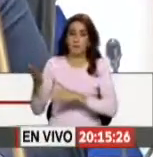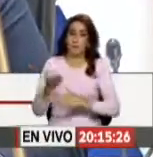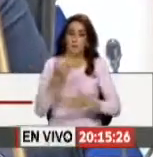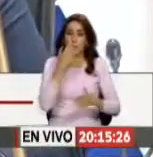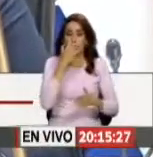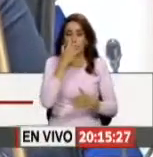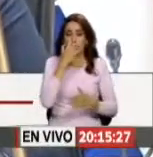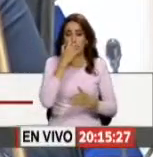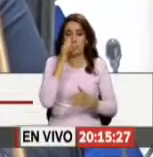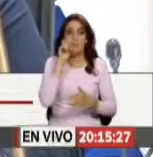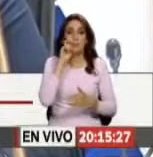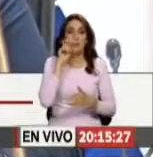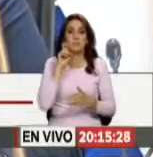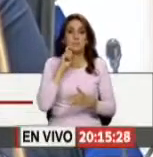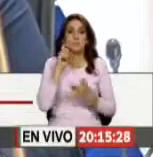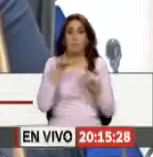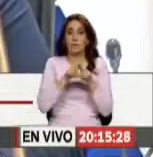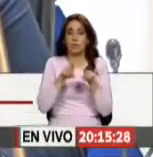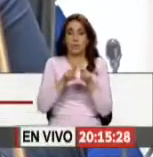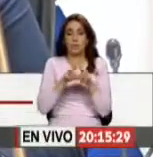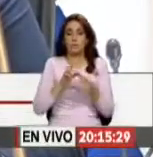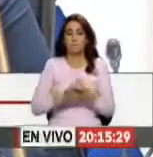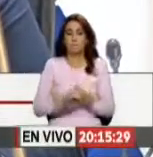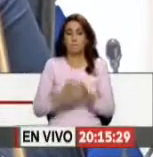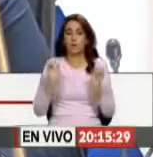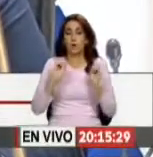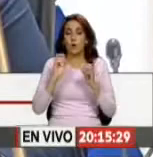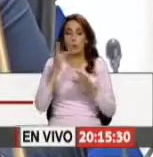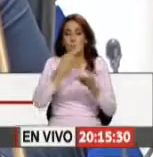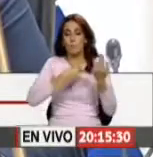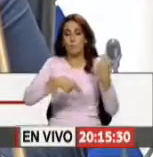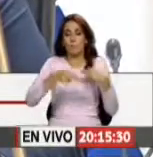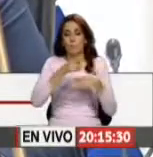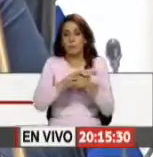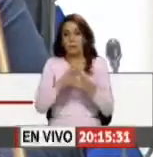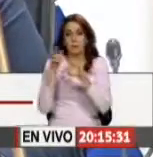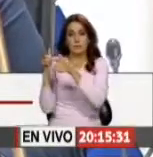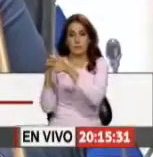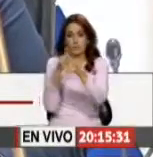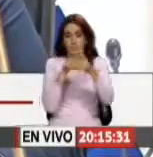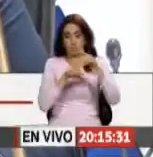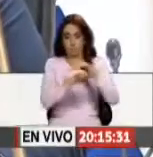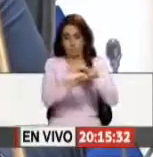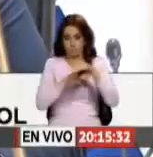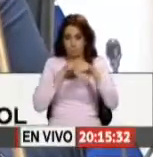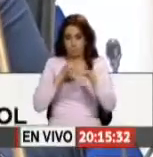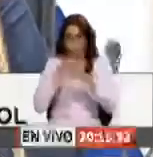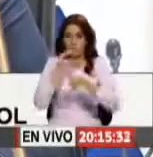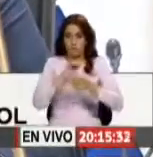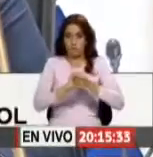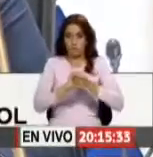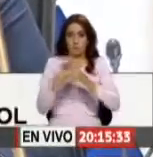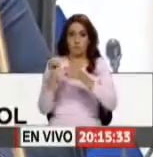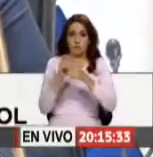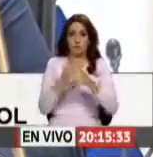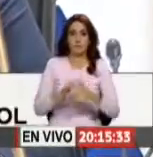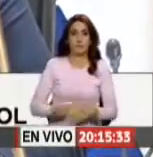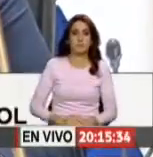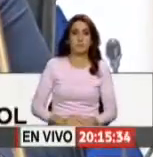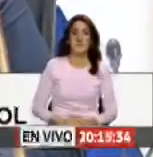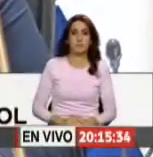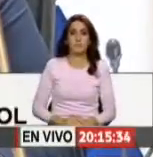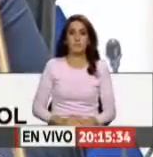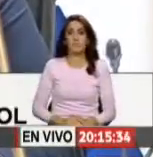para la laboral, el tráfico de armas, que genera tantos niveles de violencia e incide en las tasas de homicidios,